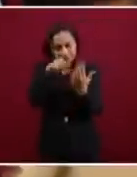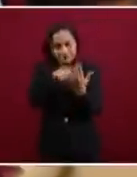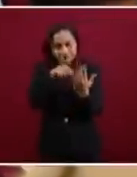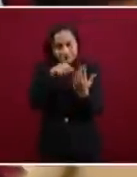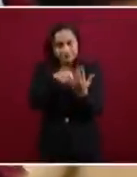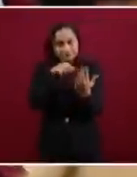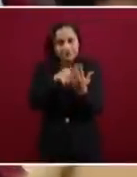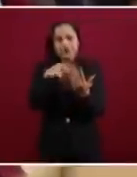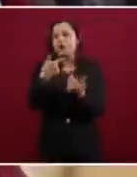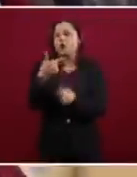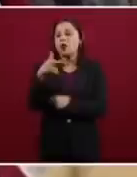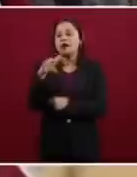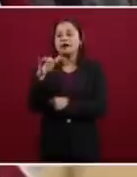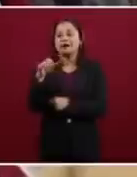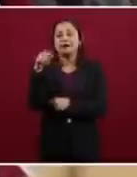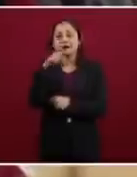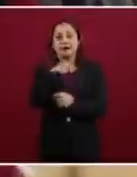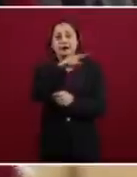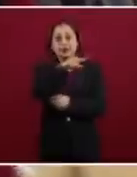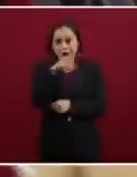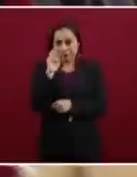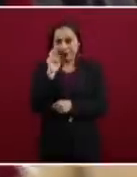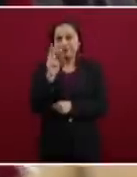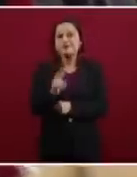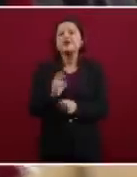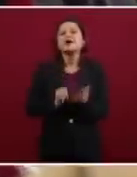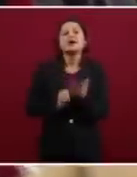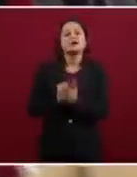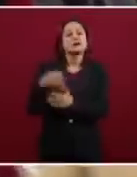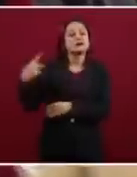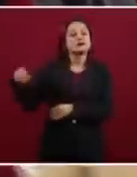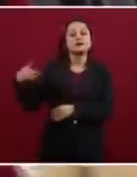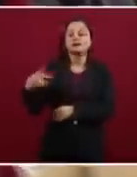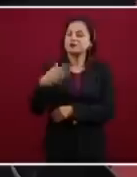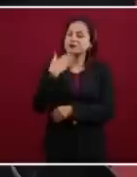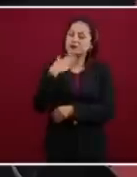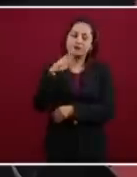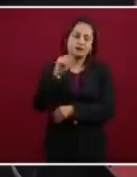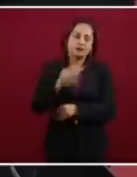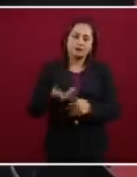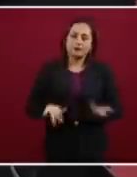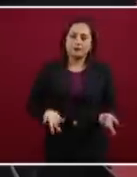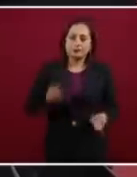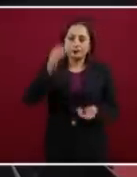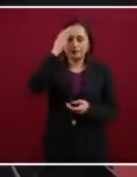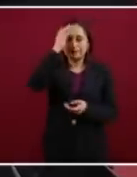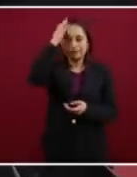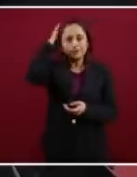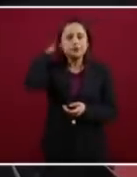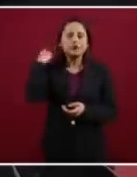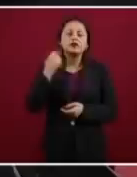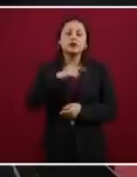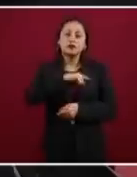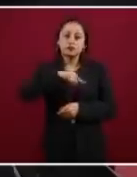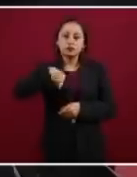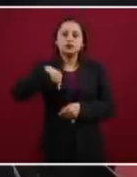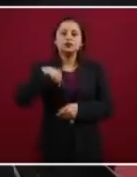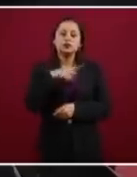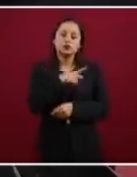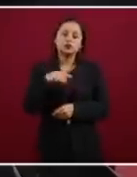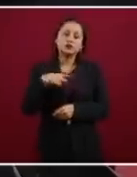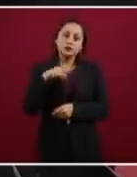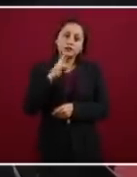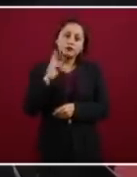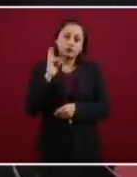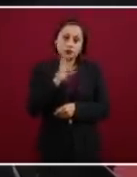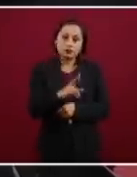está correcta de que no fue una buena decisión de semar nada autorizar la teníamos que resolver este